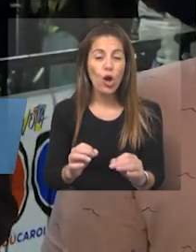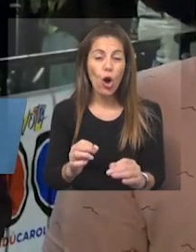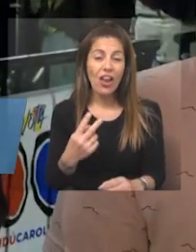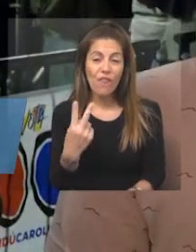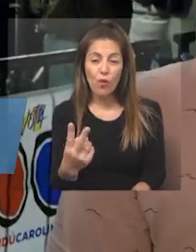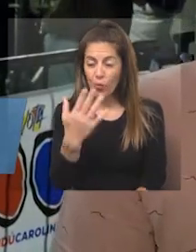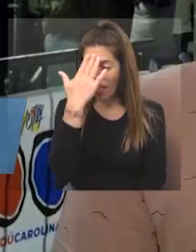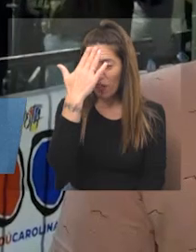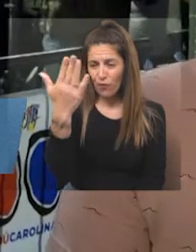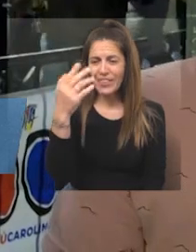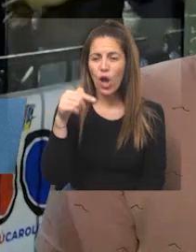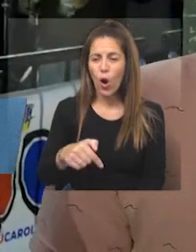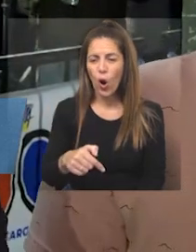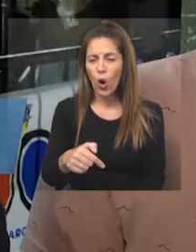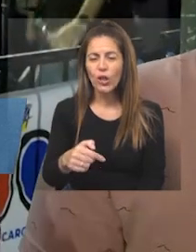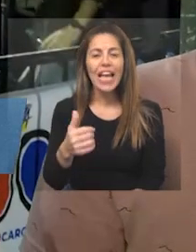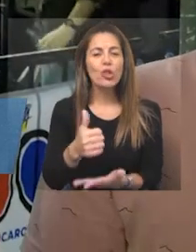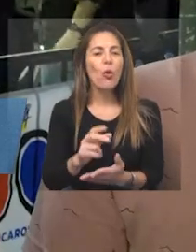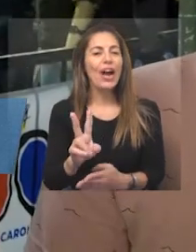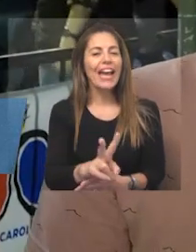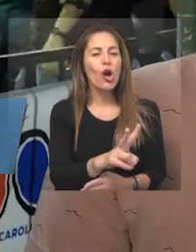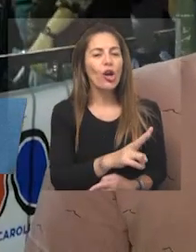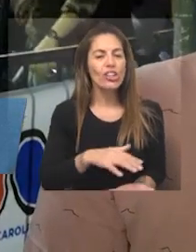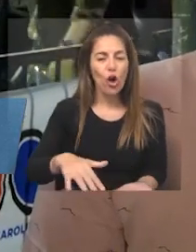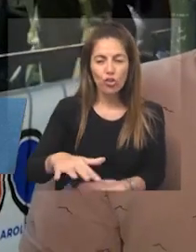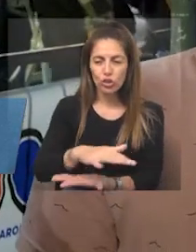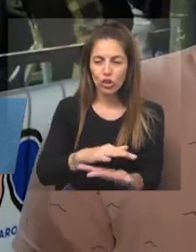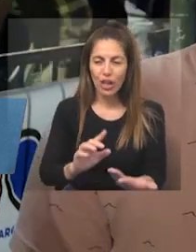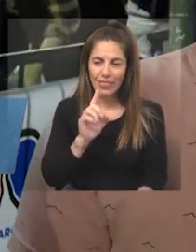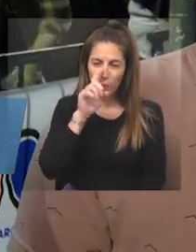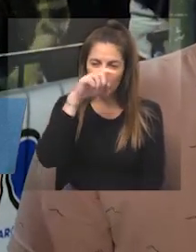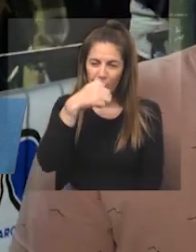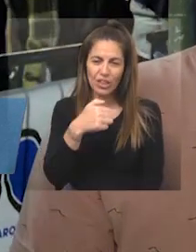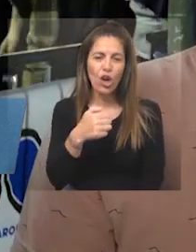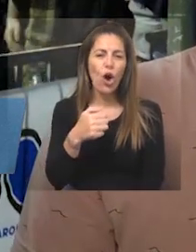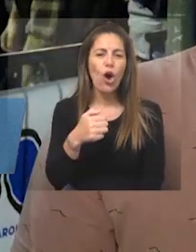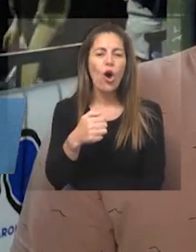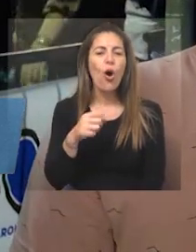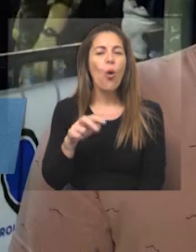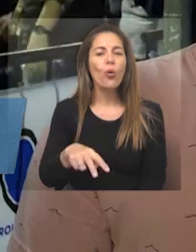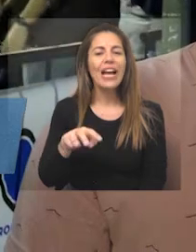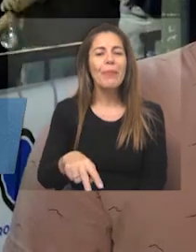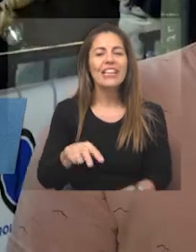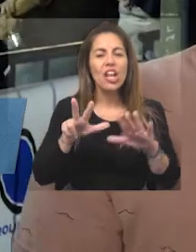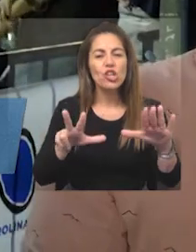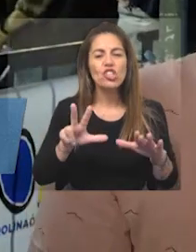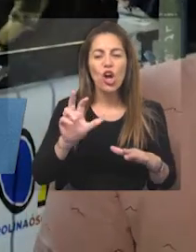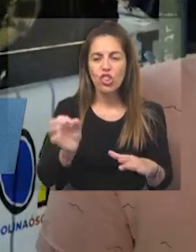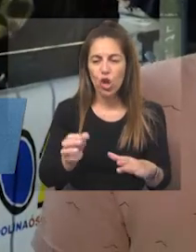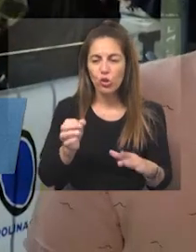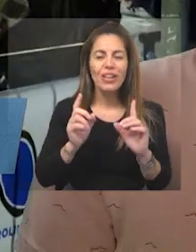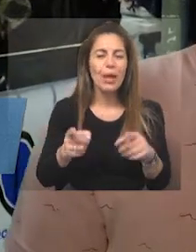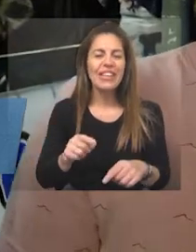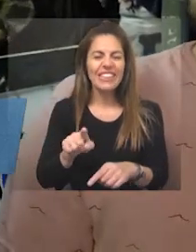amplio que hoy estuvo bueno recorriendo distintas zonas de Montevideo una camioneta en 8 de octubre y pernas también en